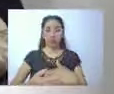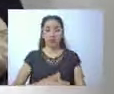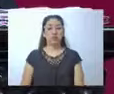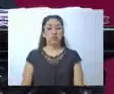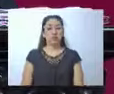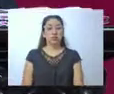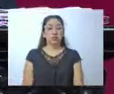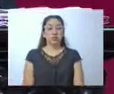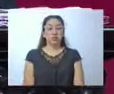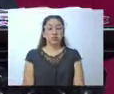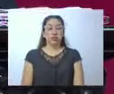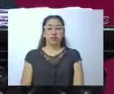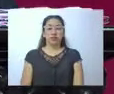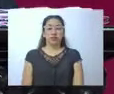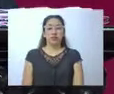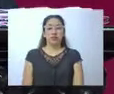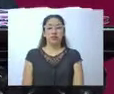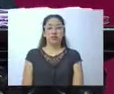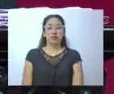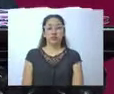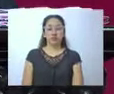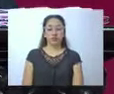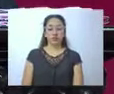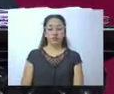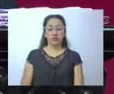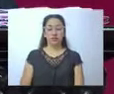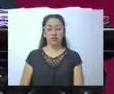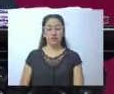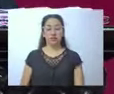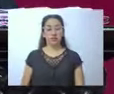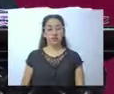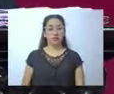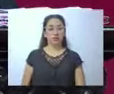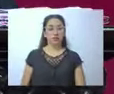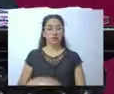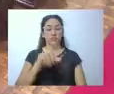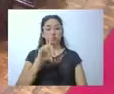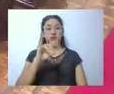Gracias. Tiene el uso de la palabra el regidor Luis Milla.